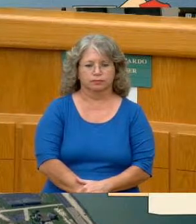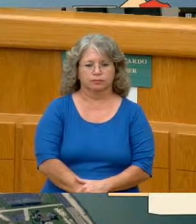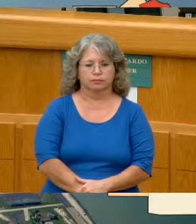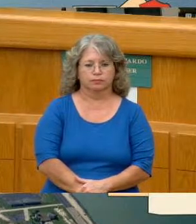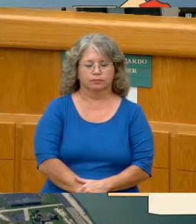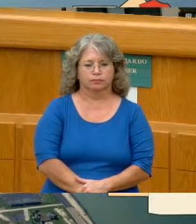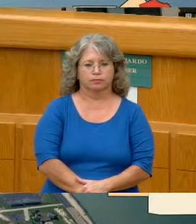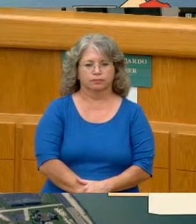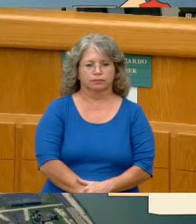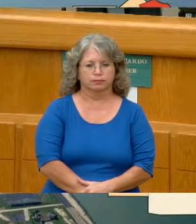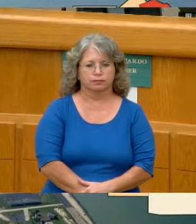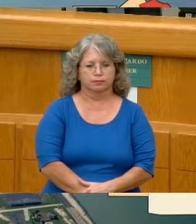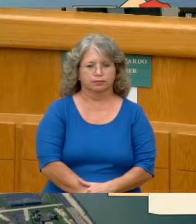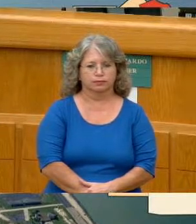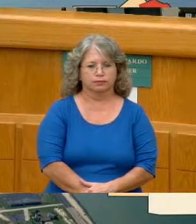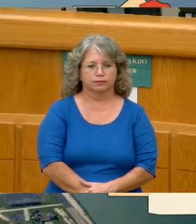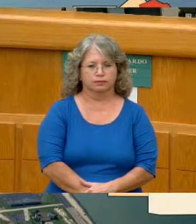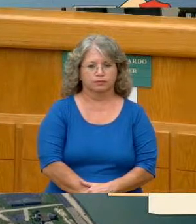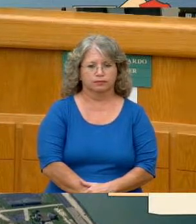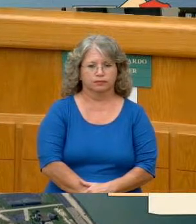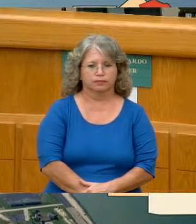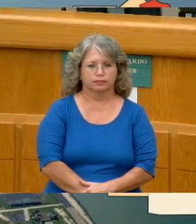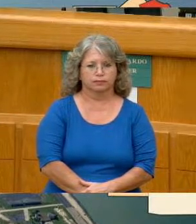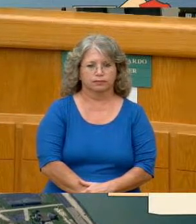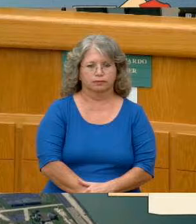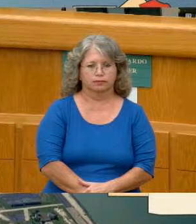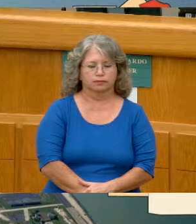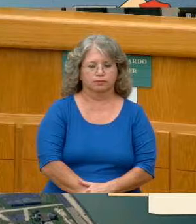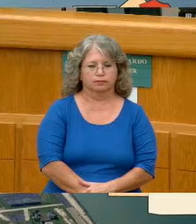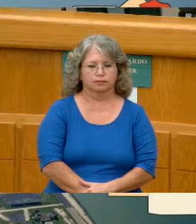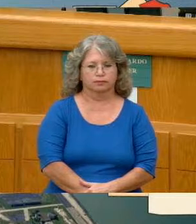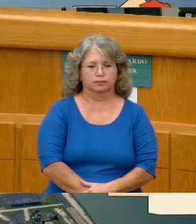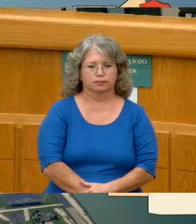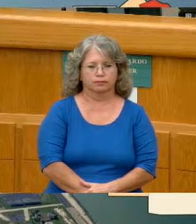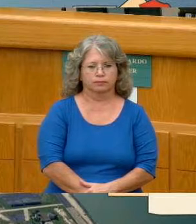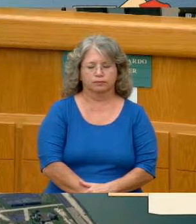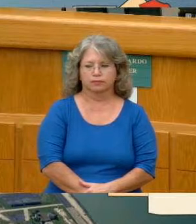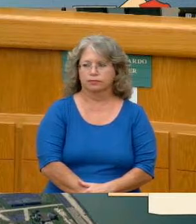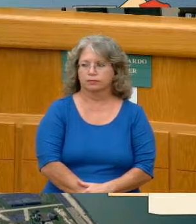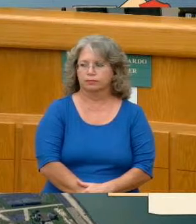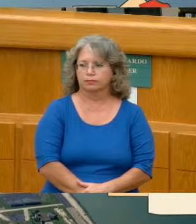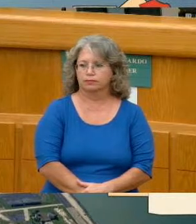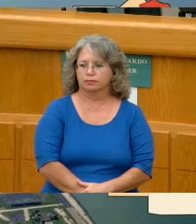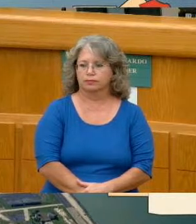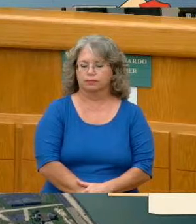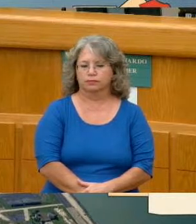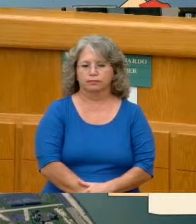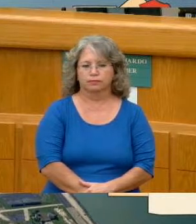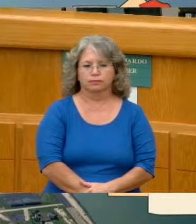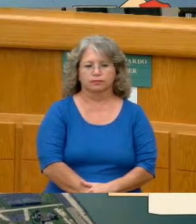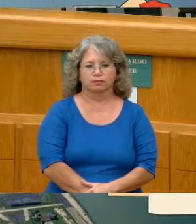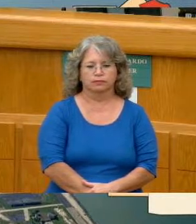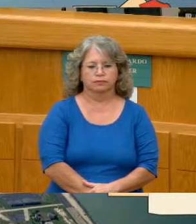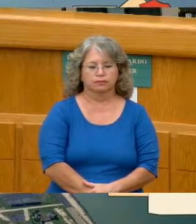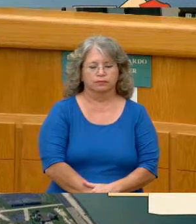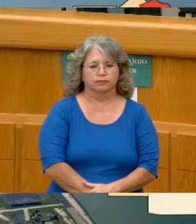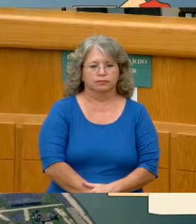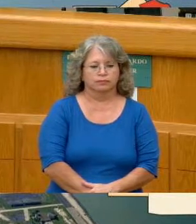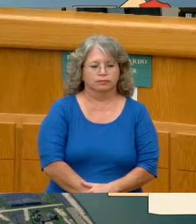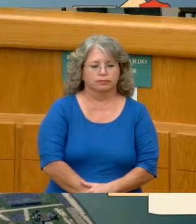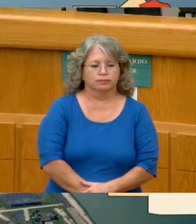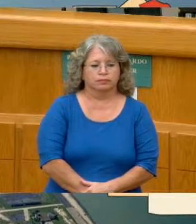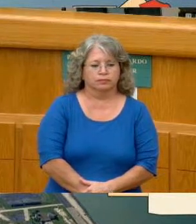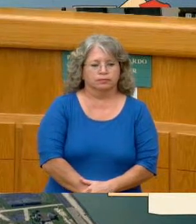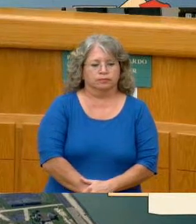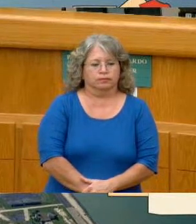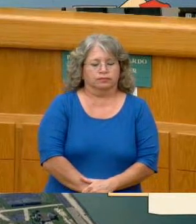transmisión continúa en alrededor de una persona. Esta información está basada en datos de 2 fuentes, teléfonos celulares y otras por reportes de salud, lo que significa